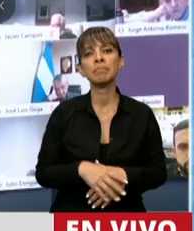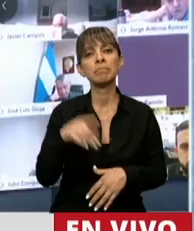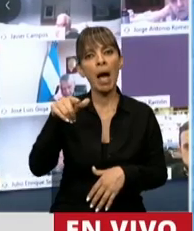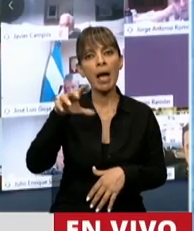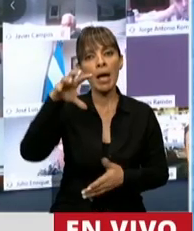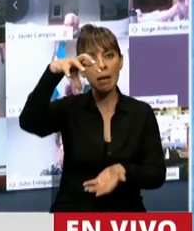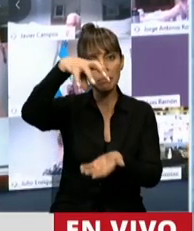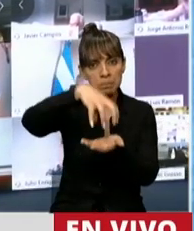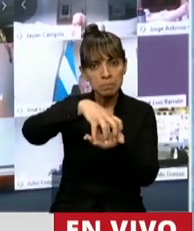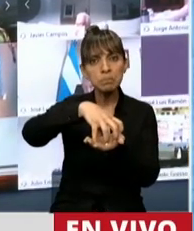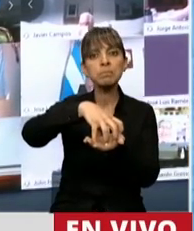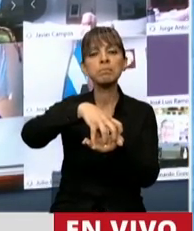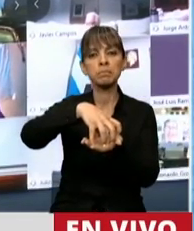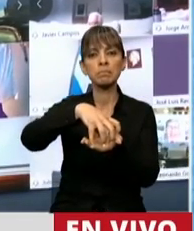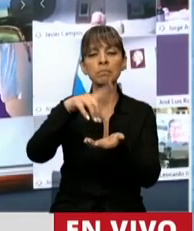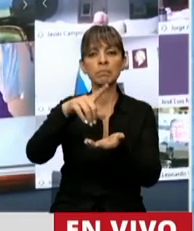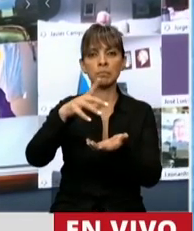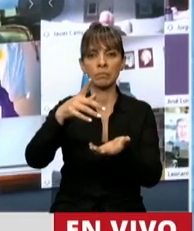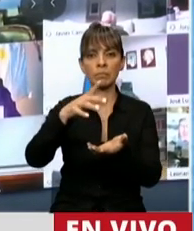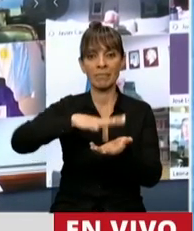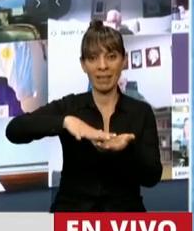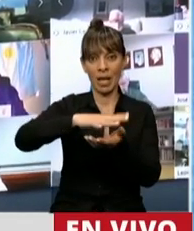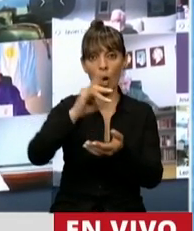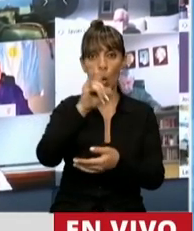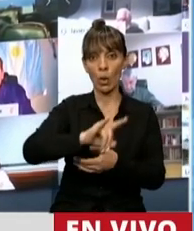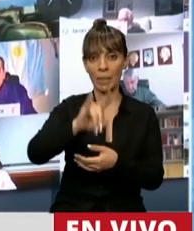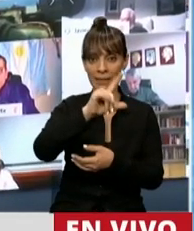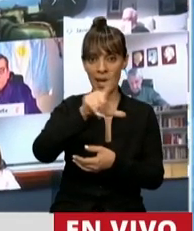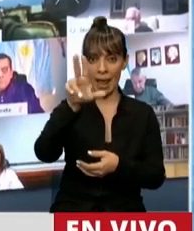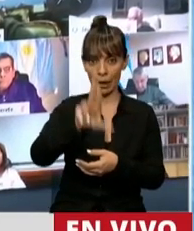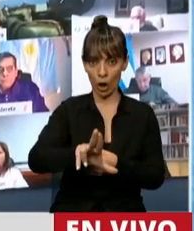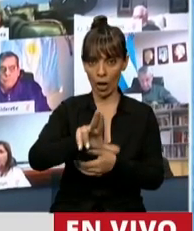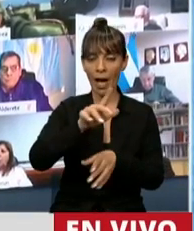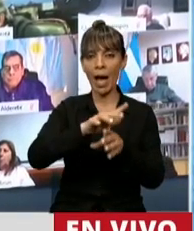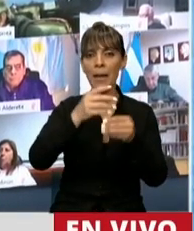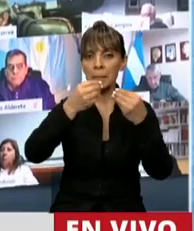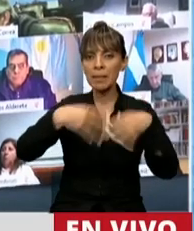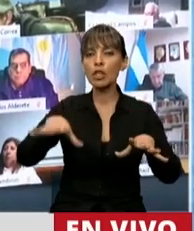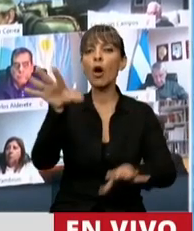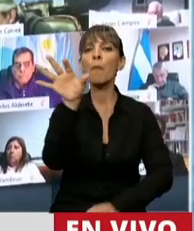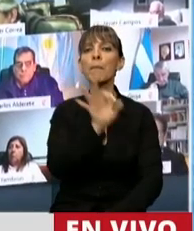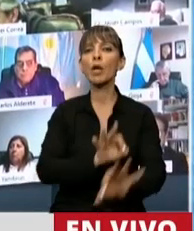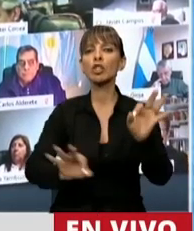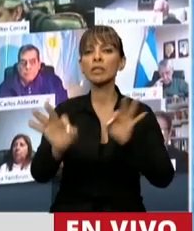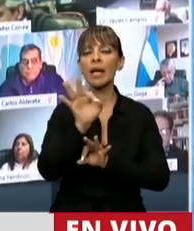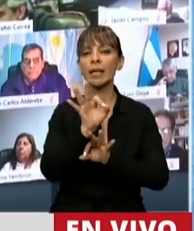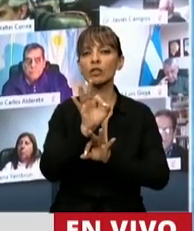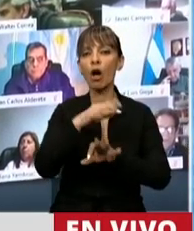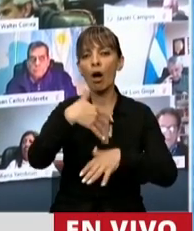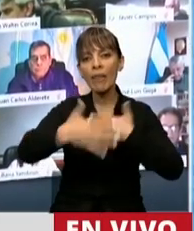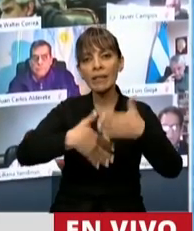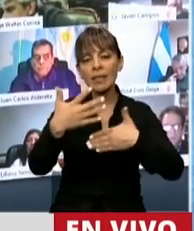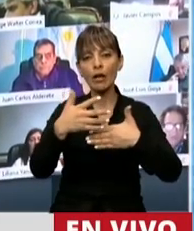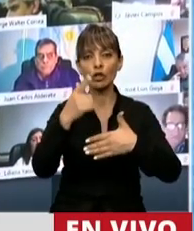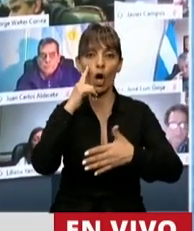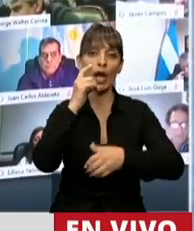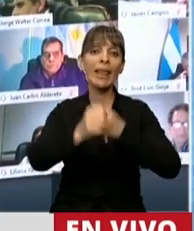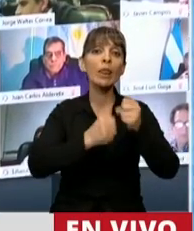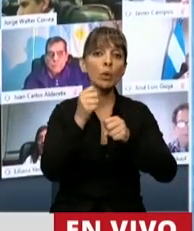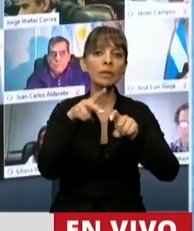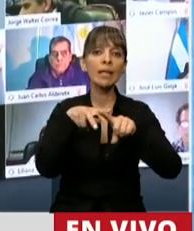las instalaciones de la Universidad Nacional de La Rioja el lanzamiento del proyecto Desarrollo de la Industria del Software en La